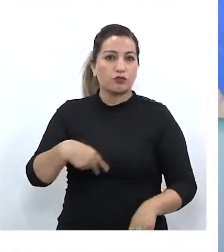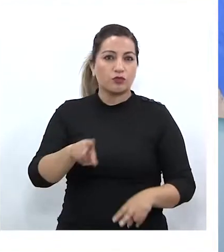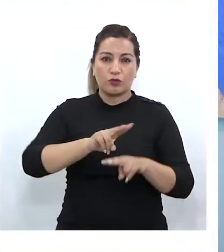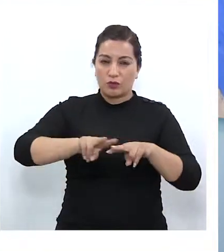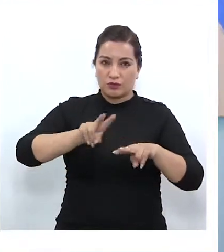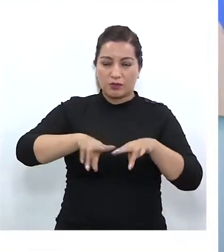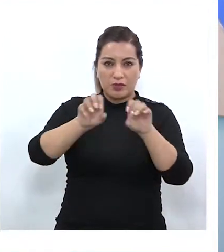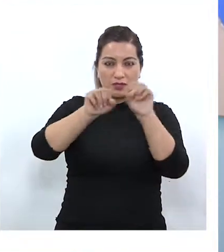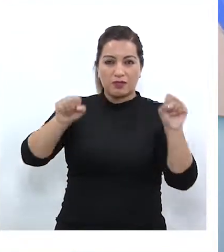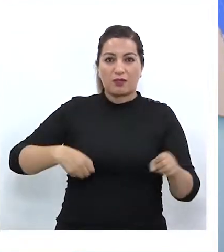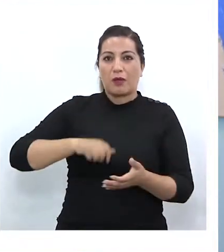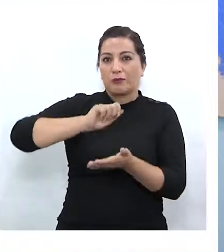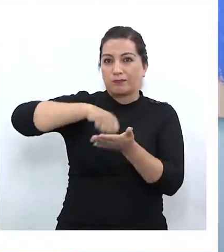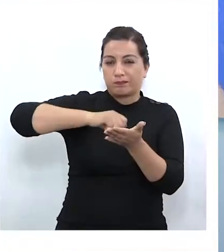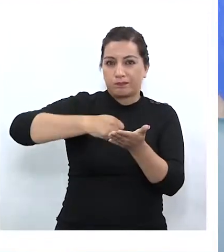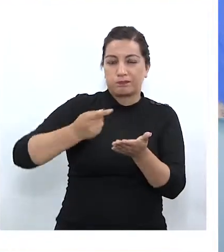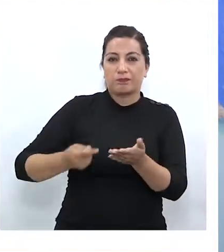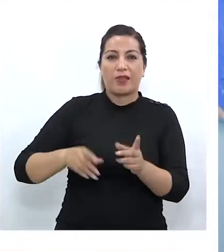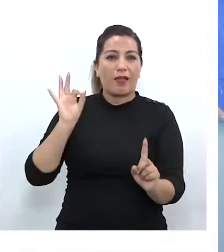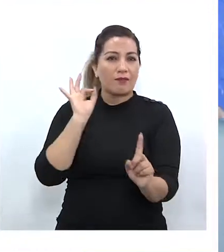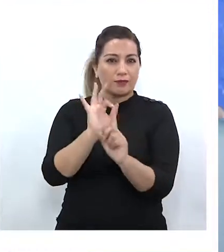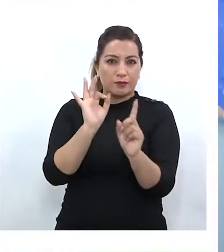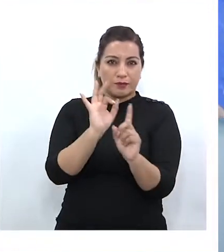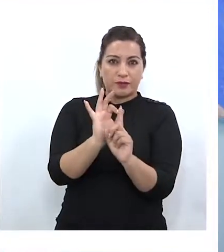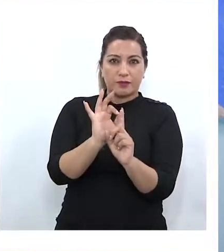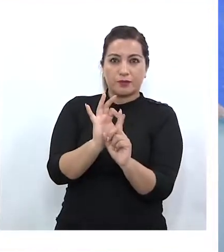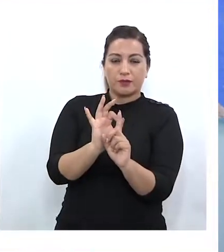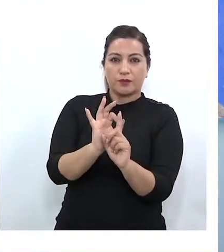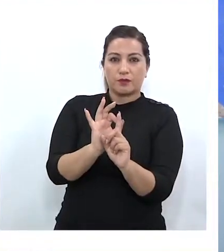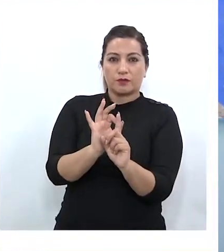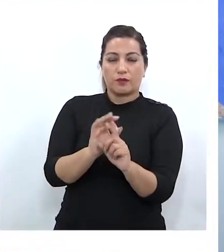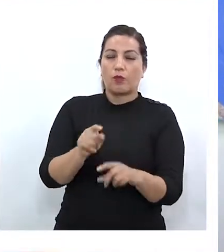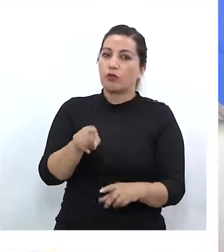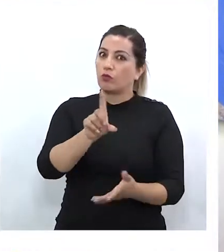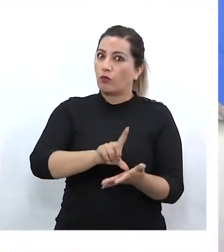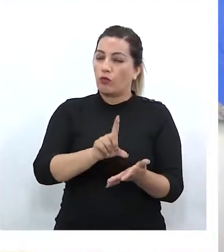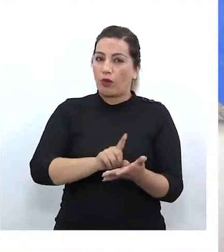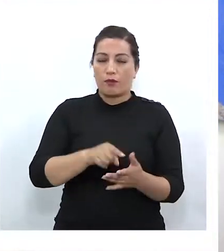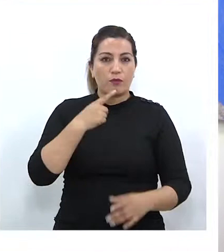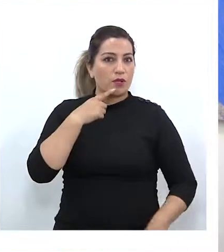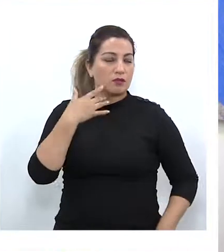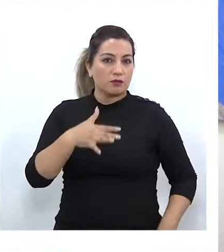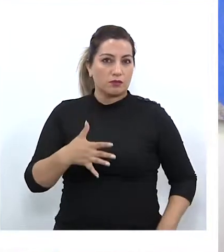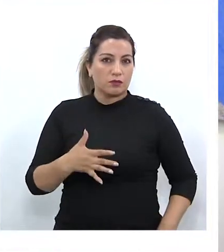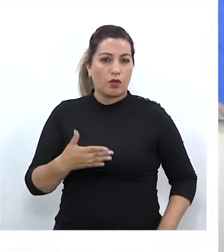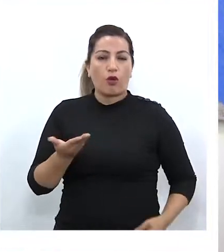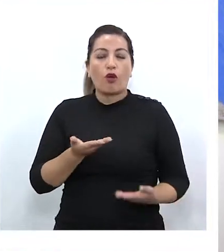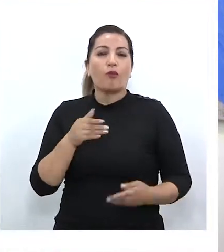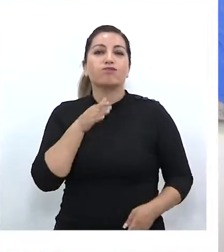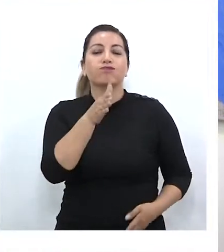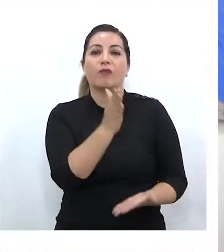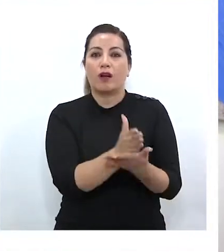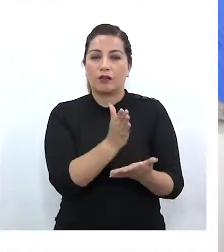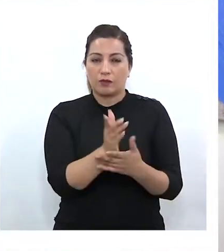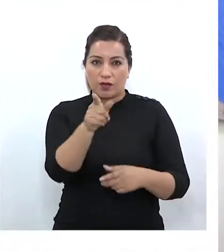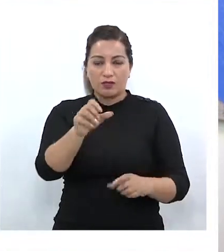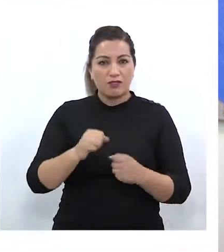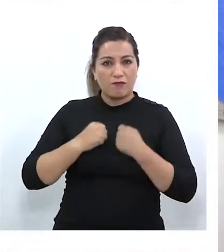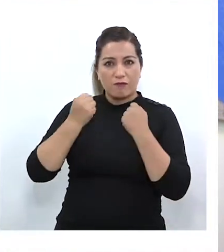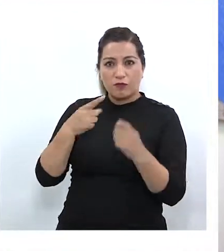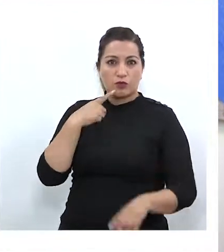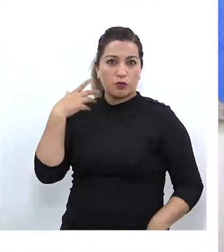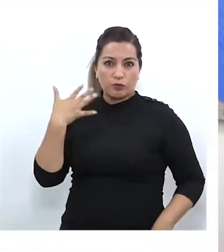haciendo en materia del sistema de admisión son correcciones específicas a un área que también es importante, que es cómo se llega a los colegios, pero el